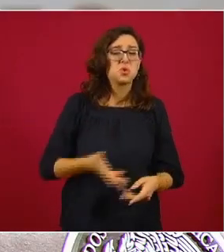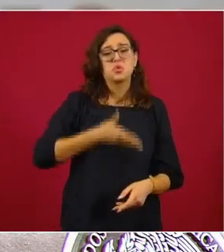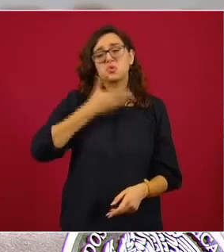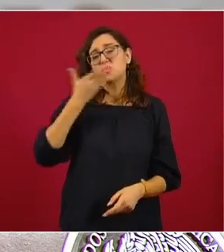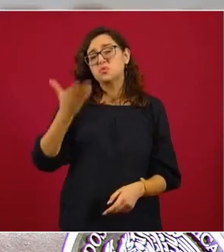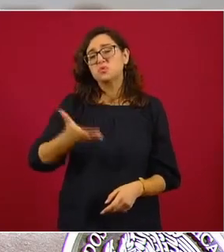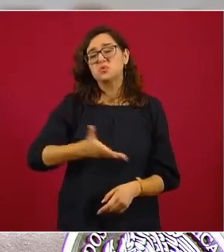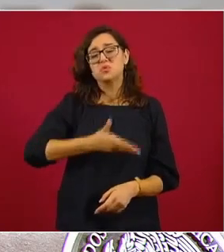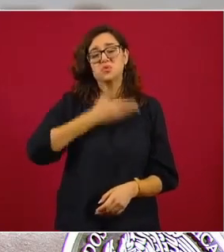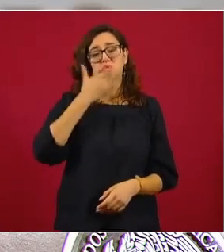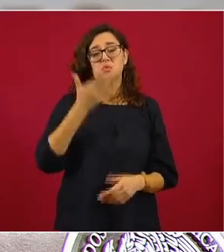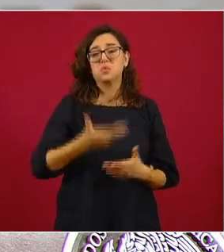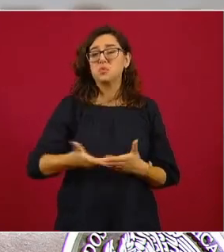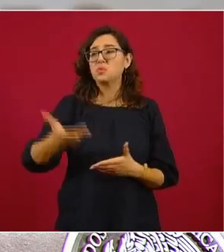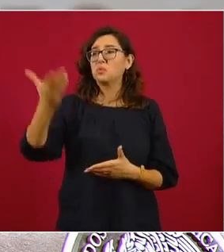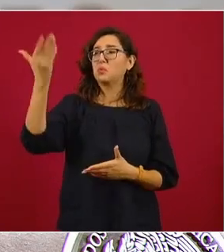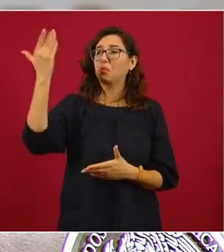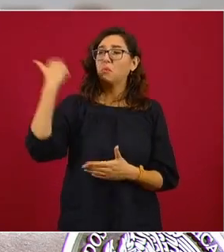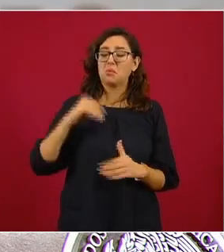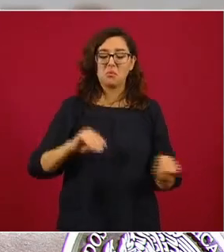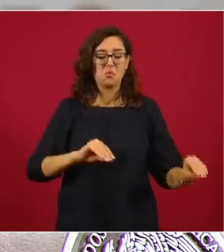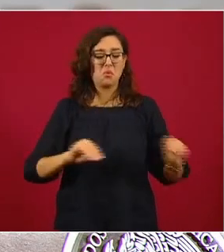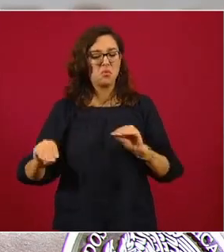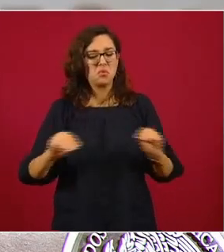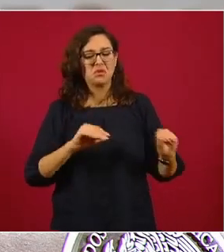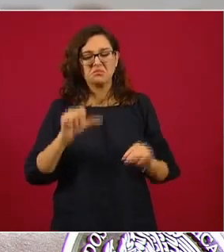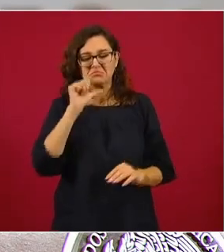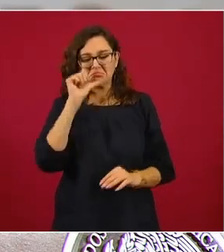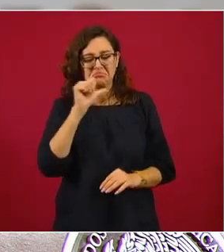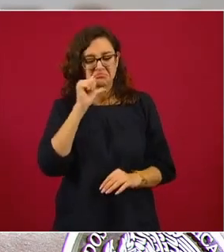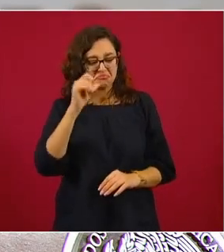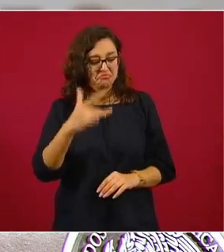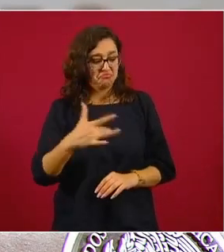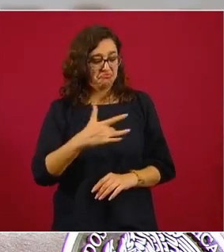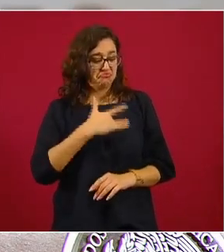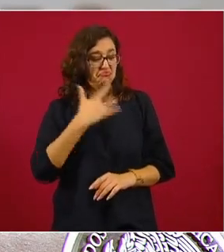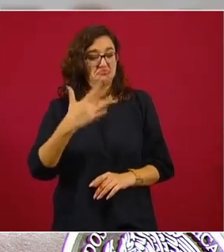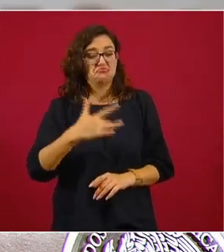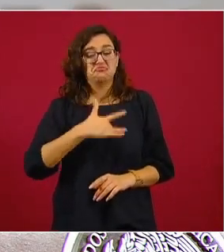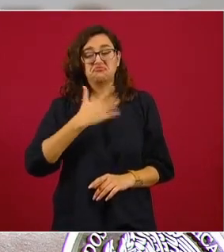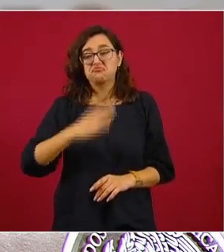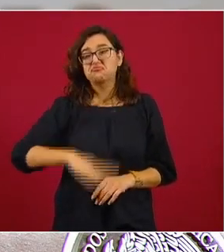una especie de indolencia,